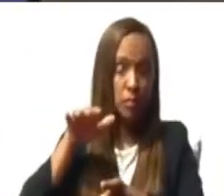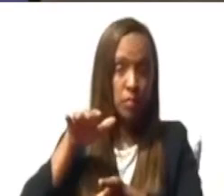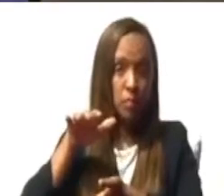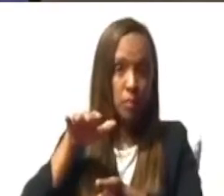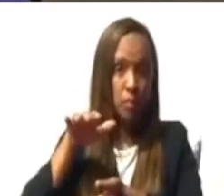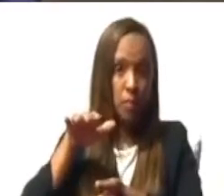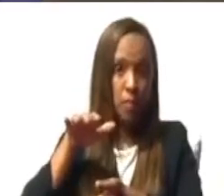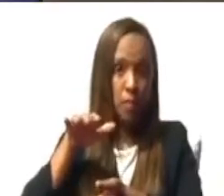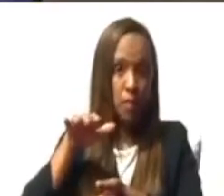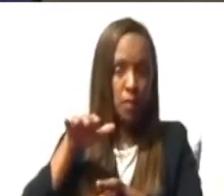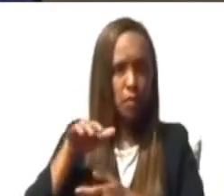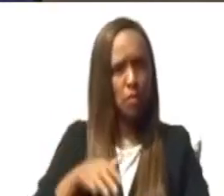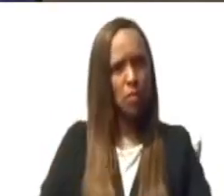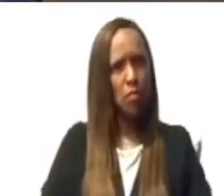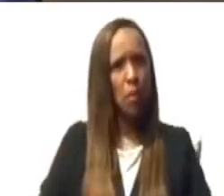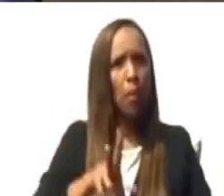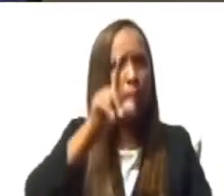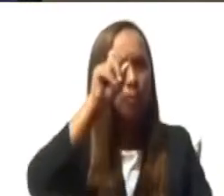hoy